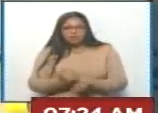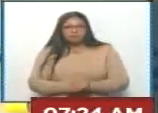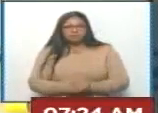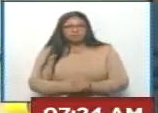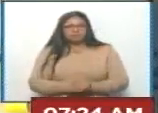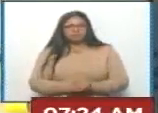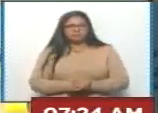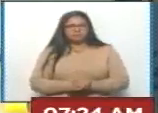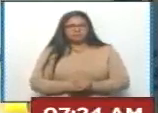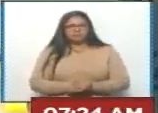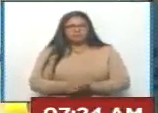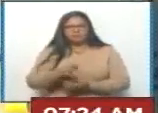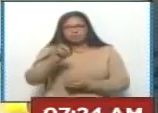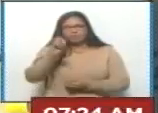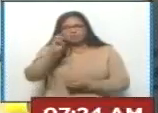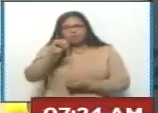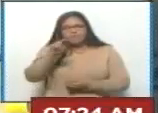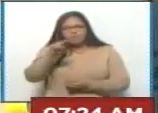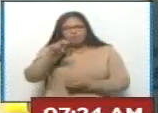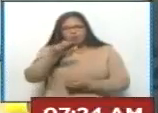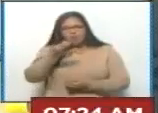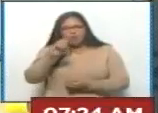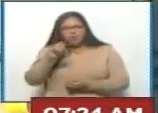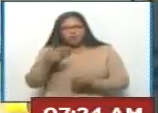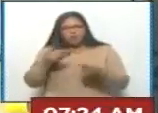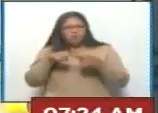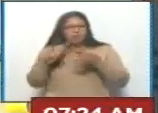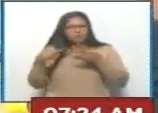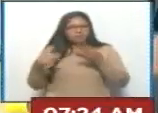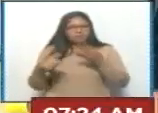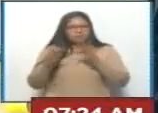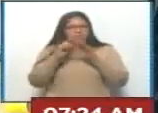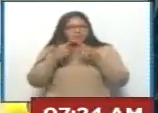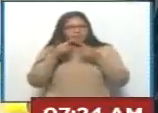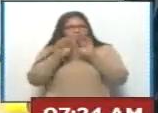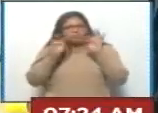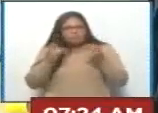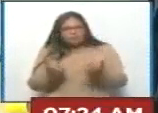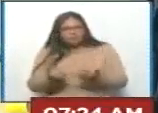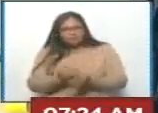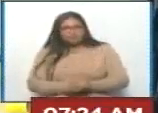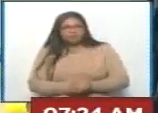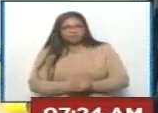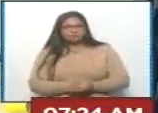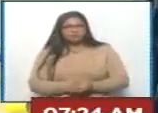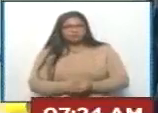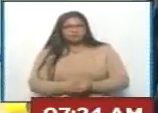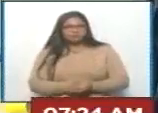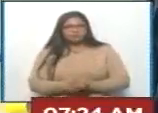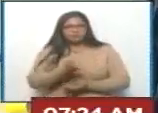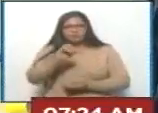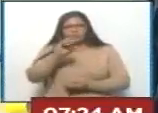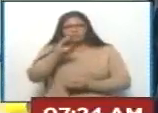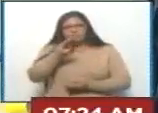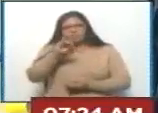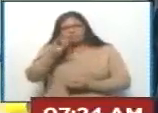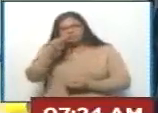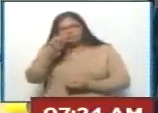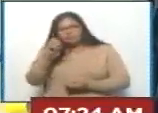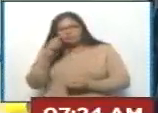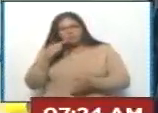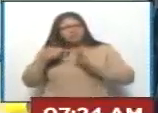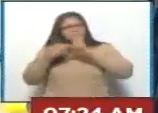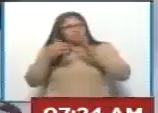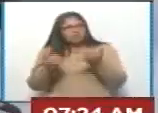por Rómulo Betancourt, encabezadas por Rafael Caldera previamente. Jovito Villalba. Jovito fue una, también participó allí. No, pero